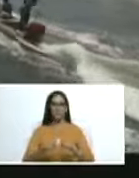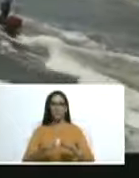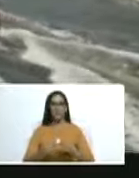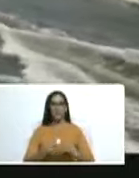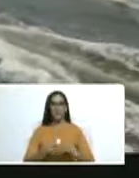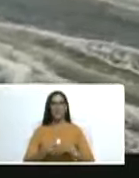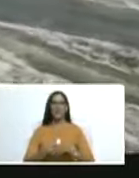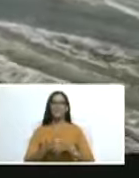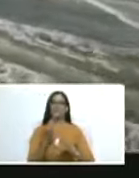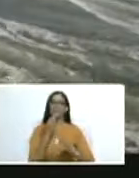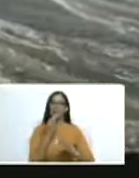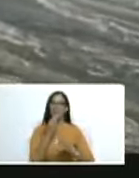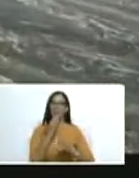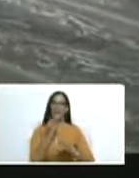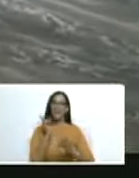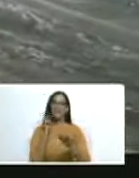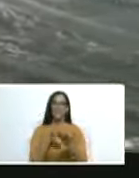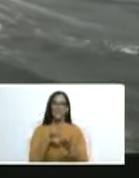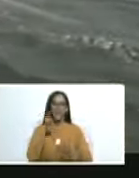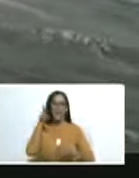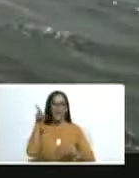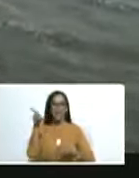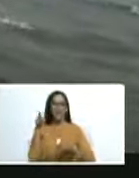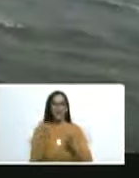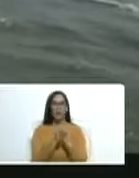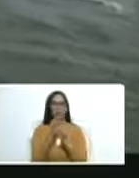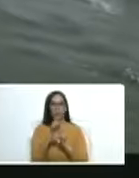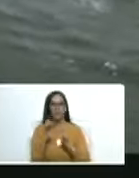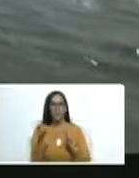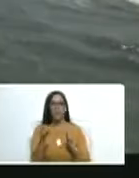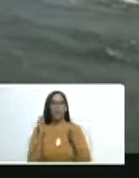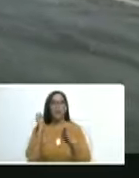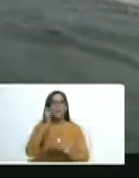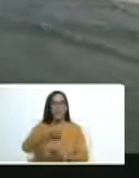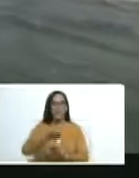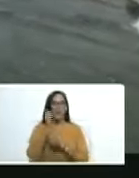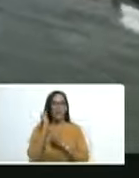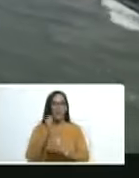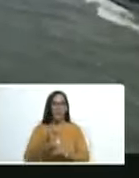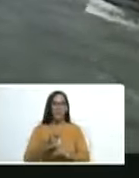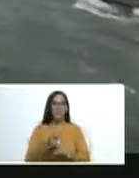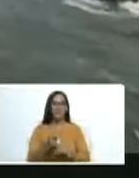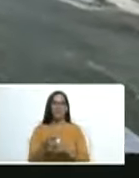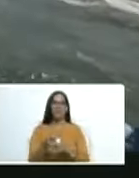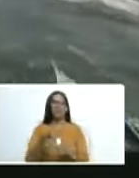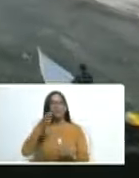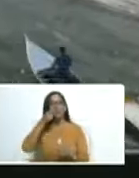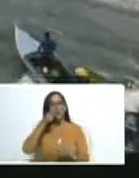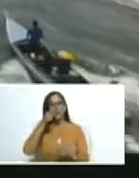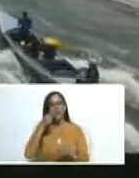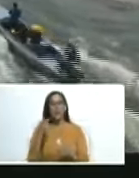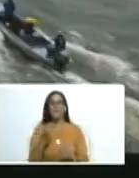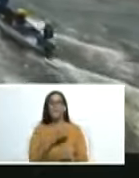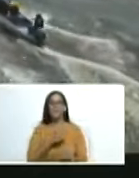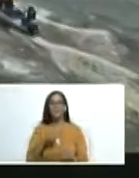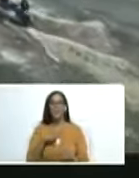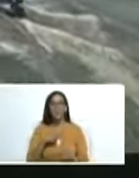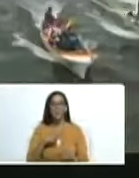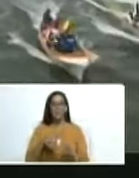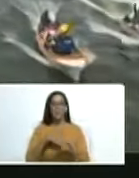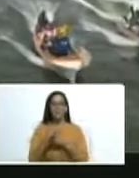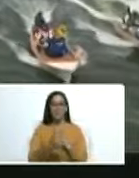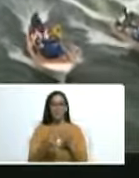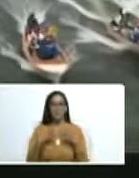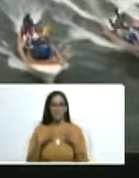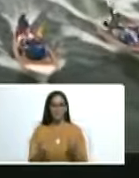Pronto estaré allá con ustedes, pescadores y pescadoras, supervisando personalmente el plan de